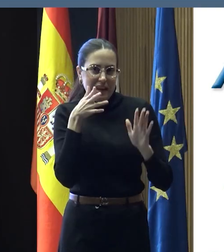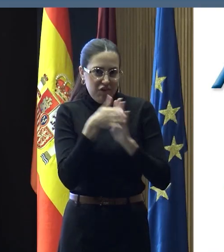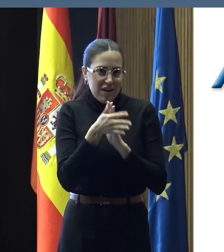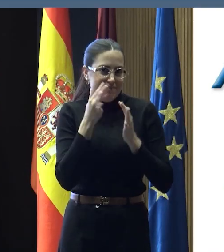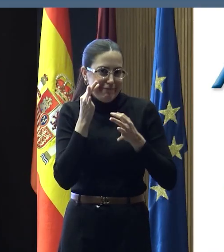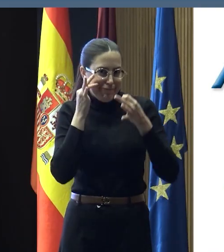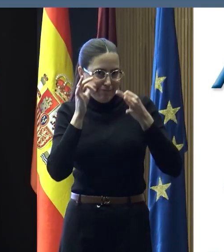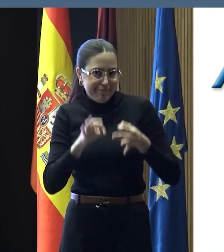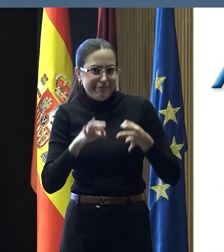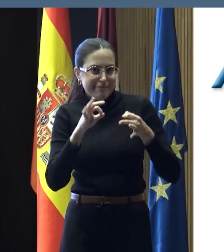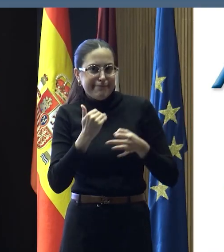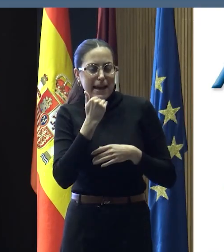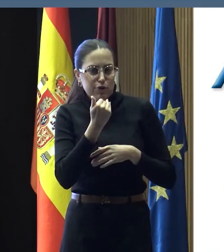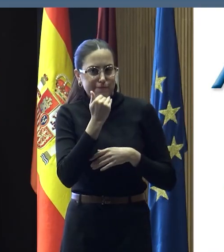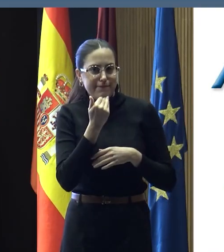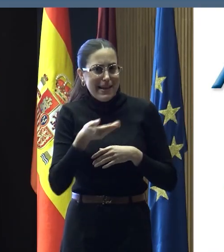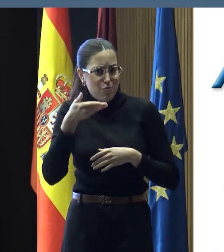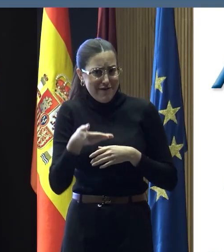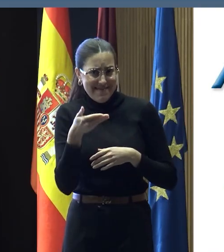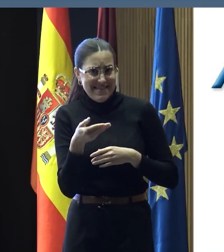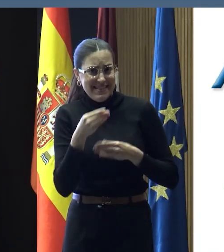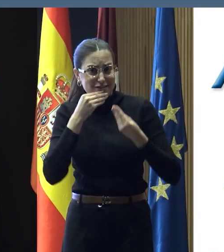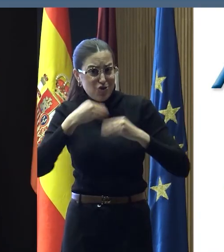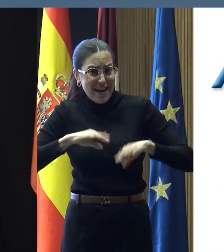algo que es así.